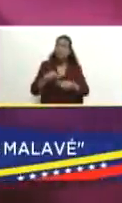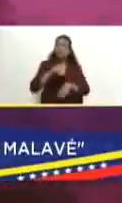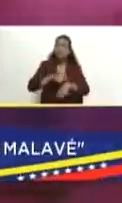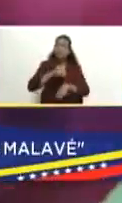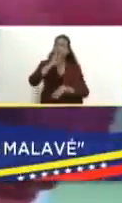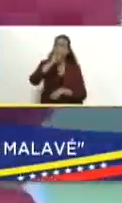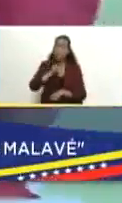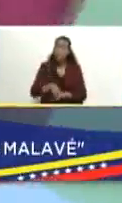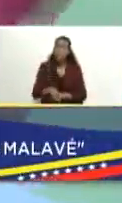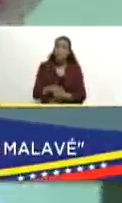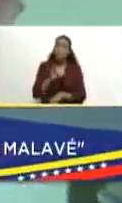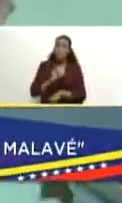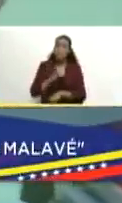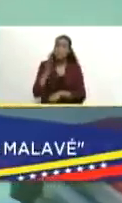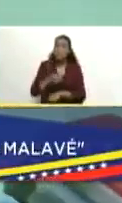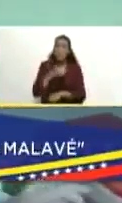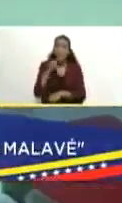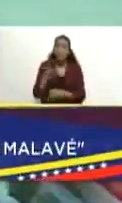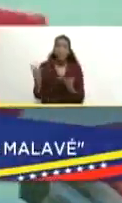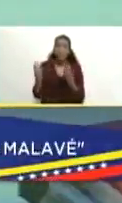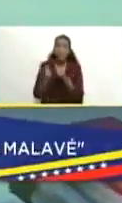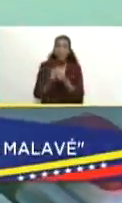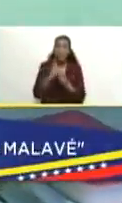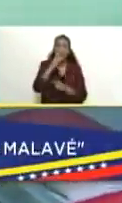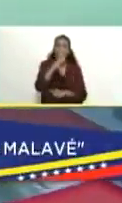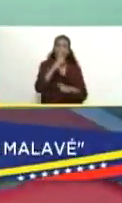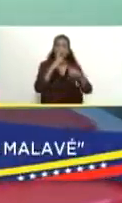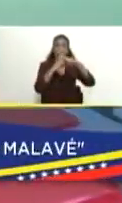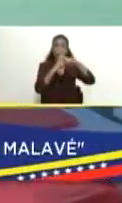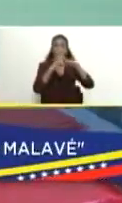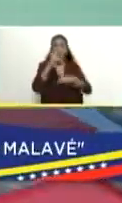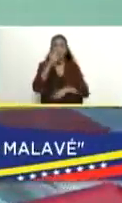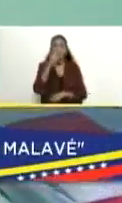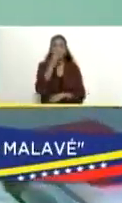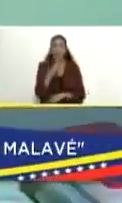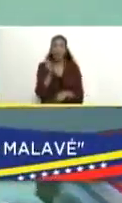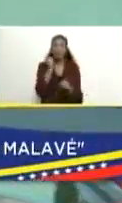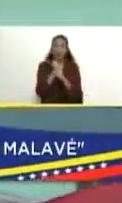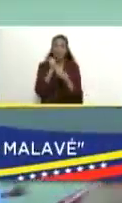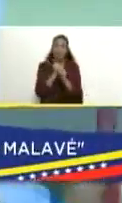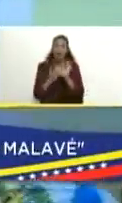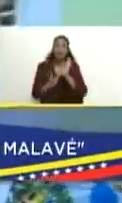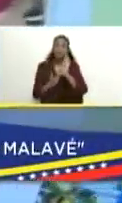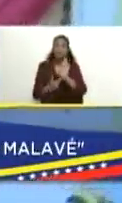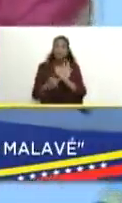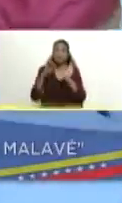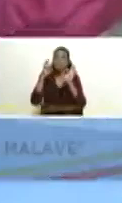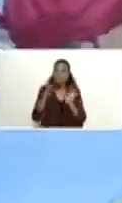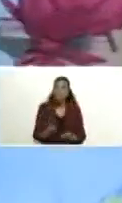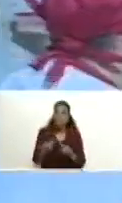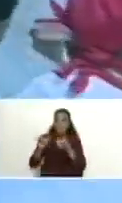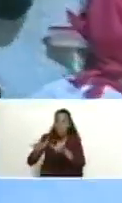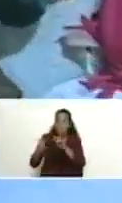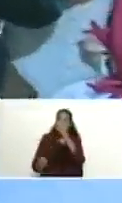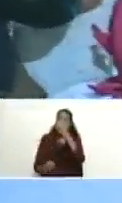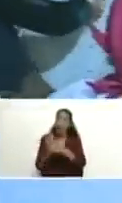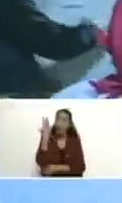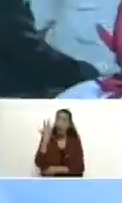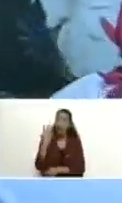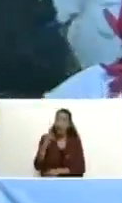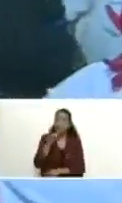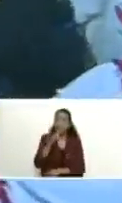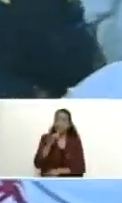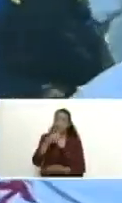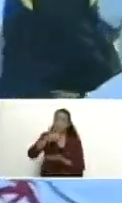hora, minuto a minuto, con el 1x10 del buen gobierno, que levantó precisamente este